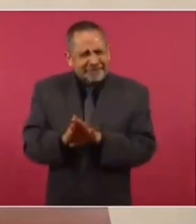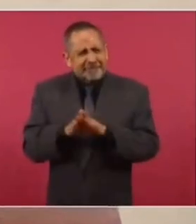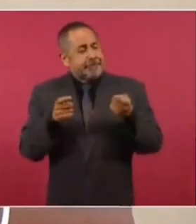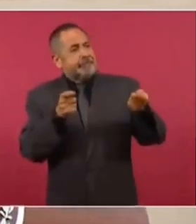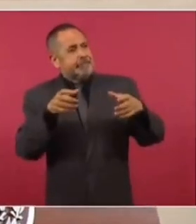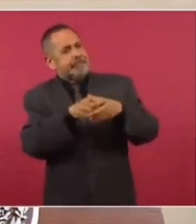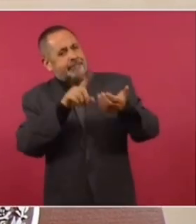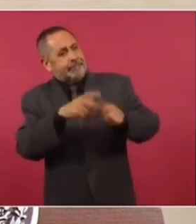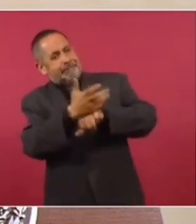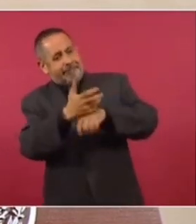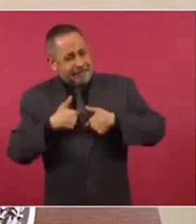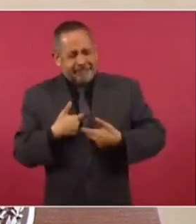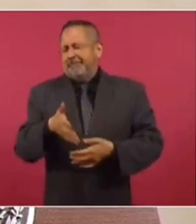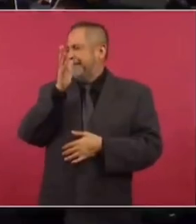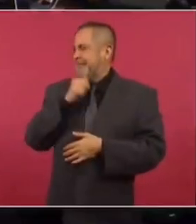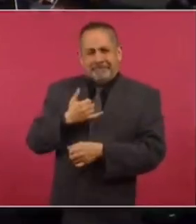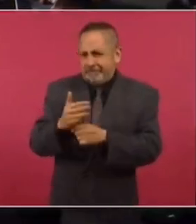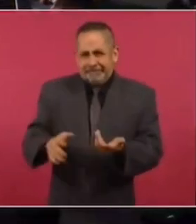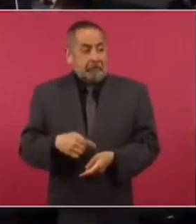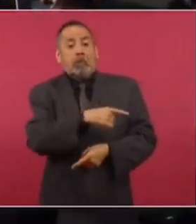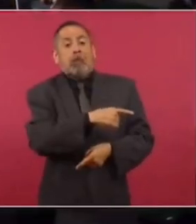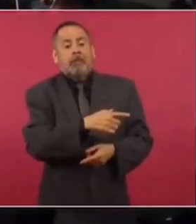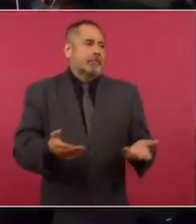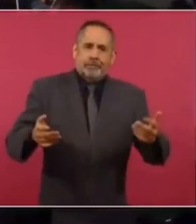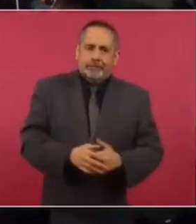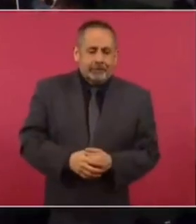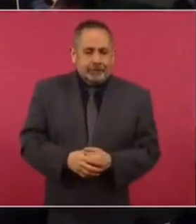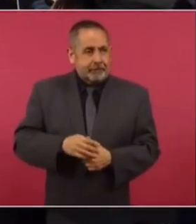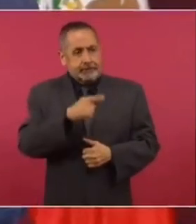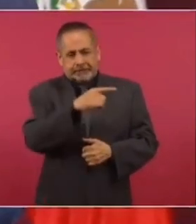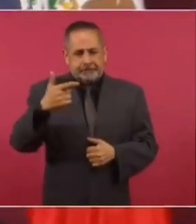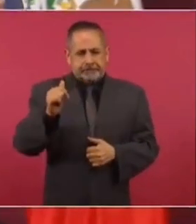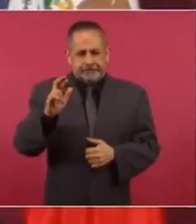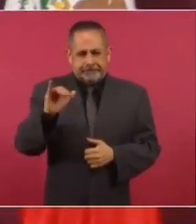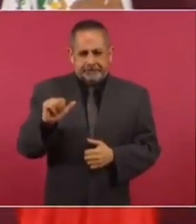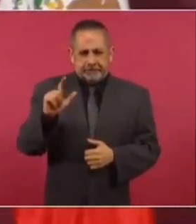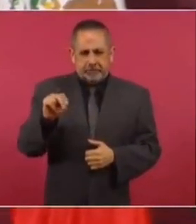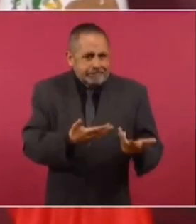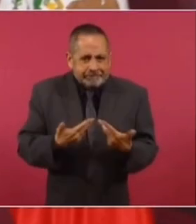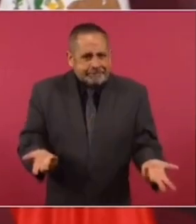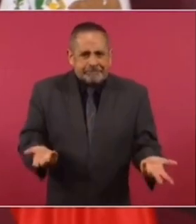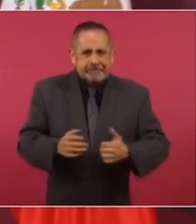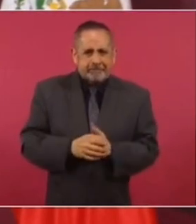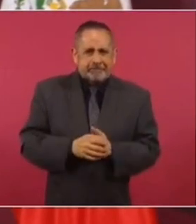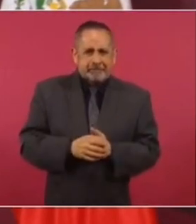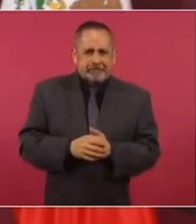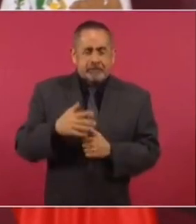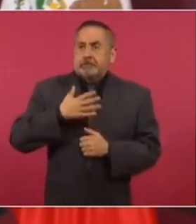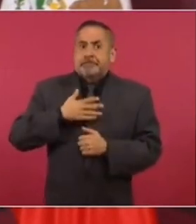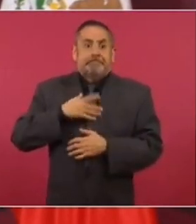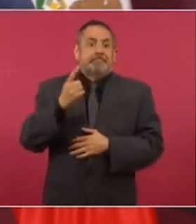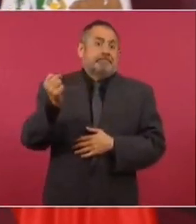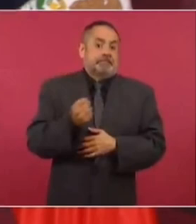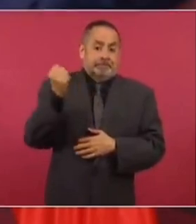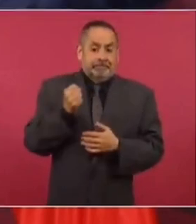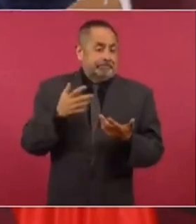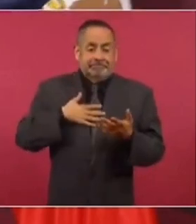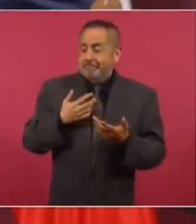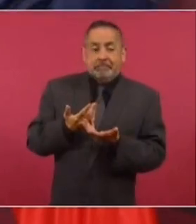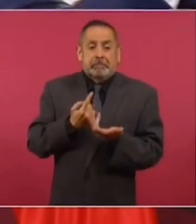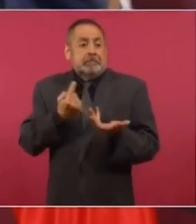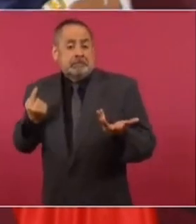control del Poder Judicial de Estados Unidos? Yo al señor García Luna nunca lo traté. Yo tuve la fortuna de que cuando